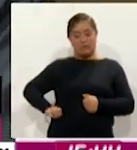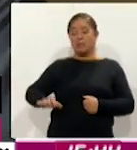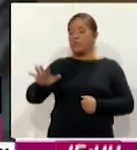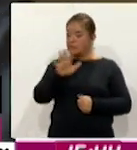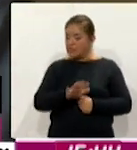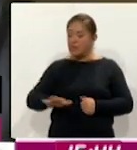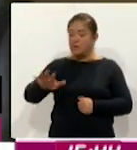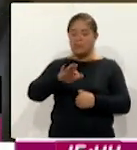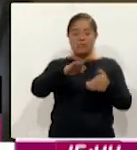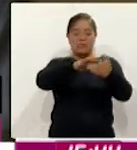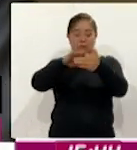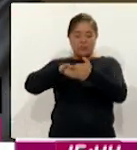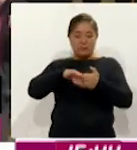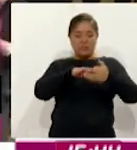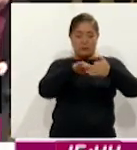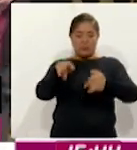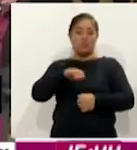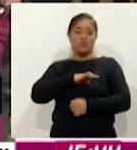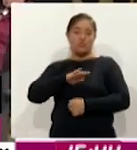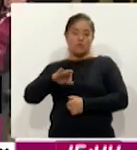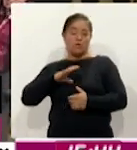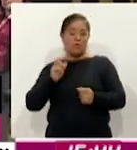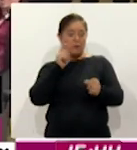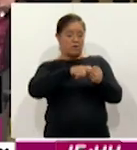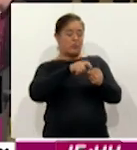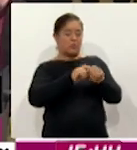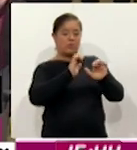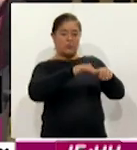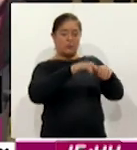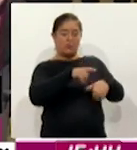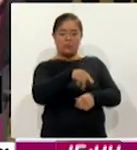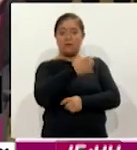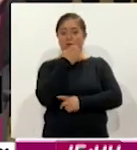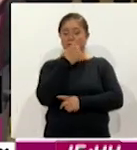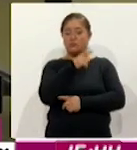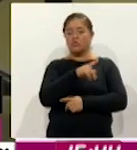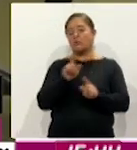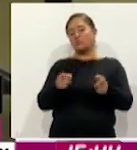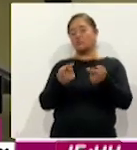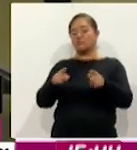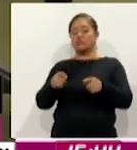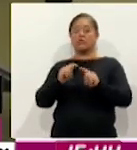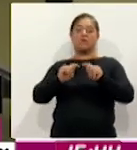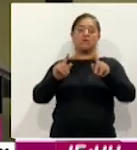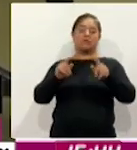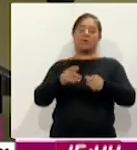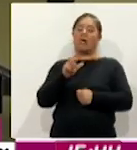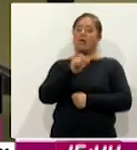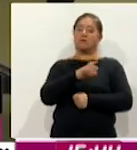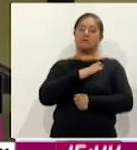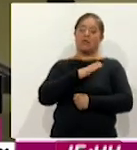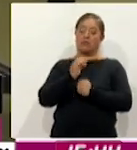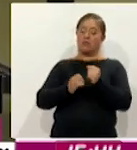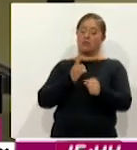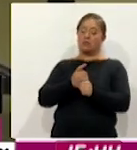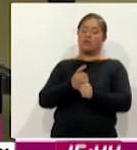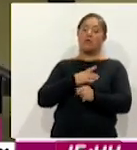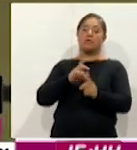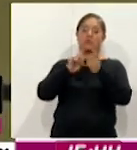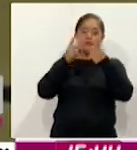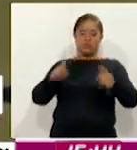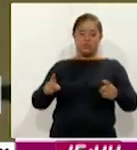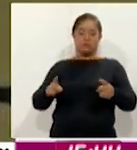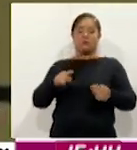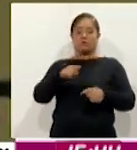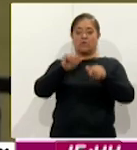tendrán la oportunidad de acceder cada ciclo escolar a esta Escuela de Música de Tlaxcala y con ello tener la oportunidad de desarrollarse